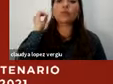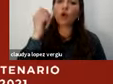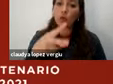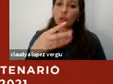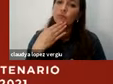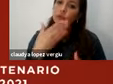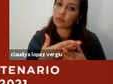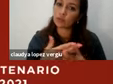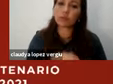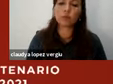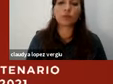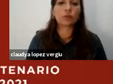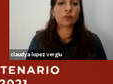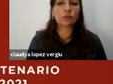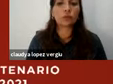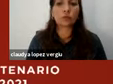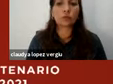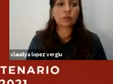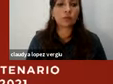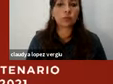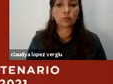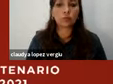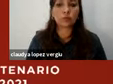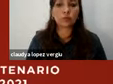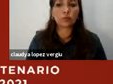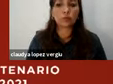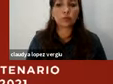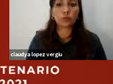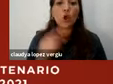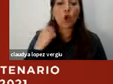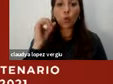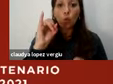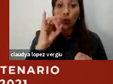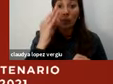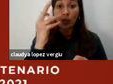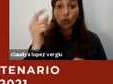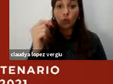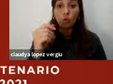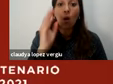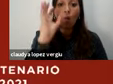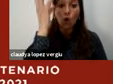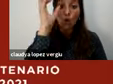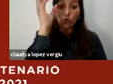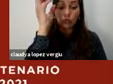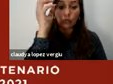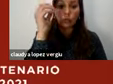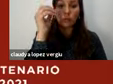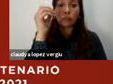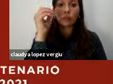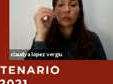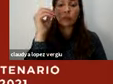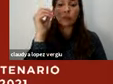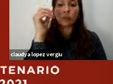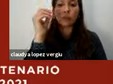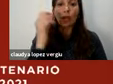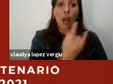muchas gracias, Uciela. Para lo que es el número telefónico del Bosque de las Nuas, por si acaso lo tienen en su propio